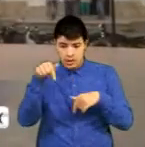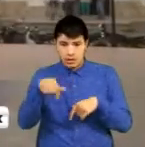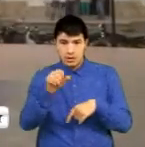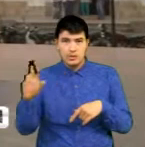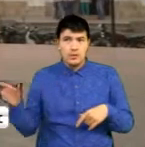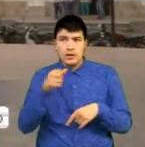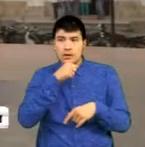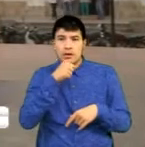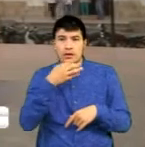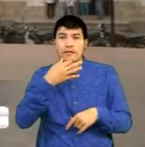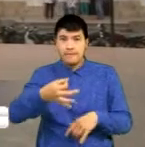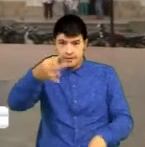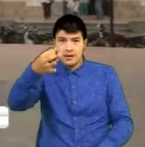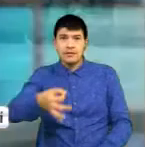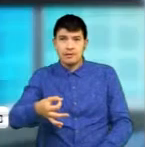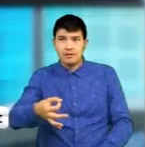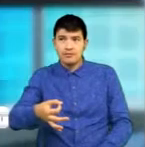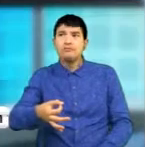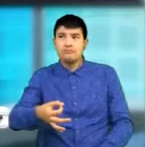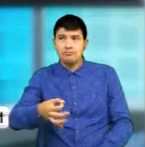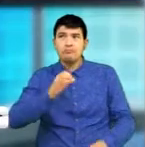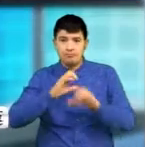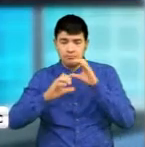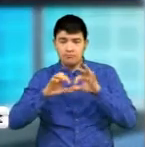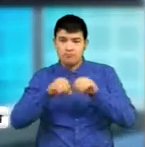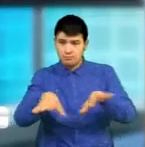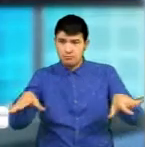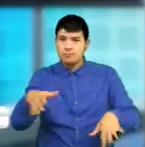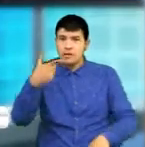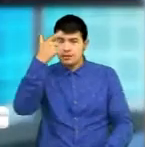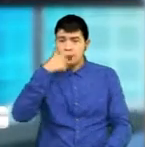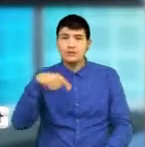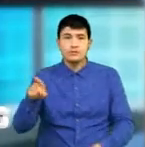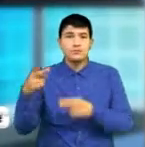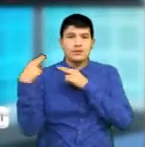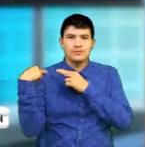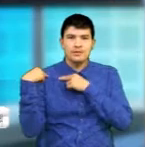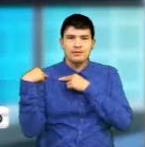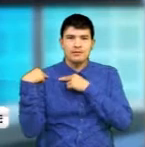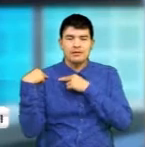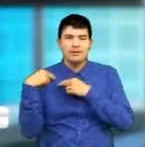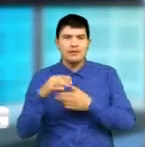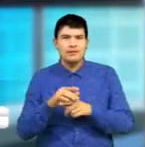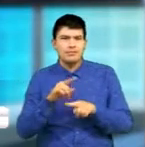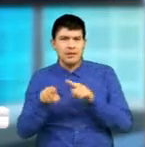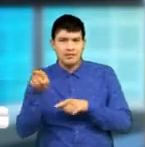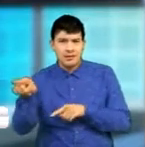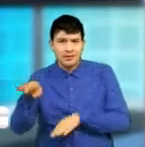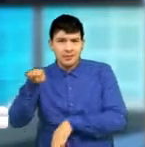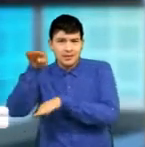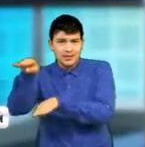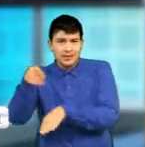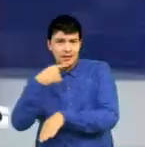sido con la veracidad correspondiente a un medio de comunicación serio y responsable. Pero, ¿qué dice el representante